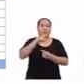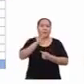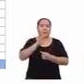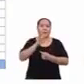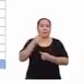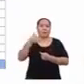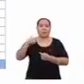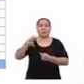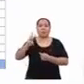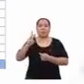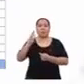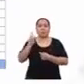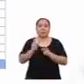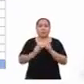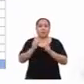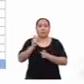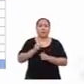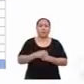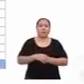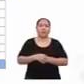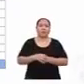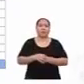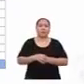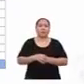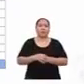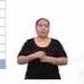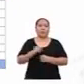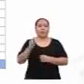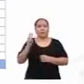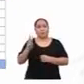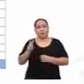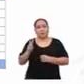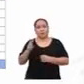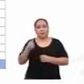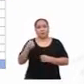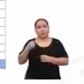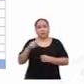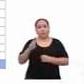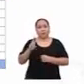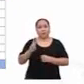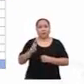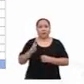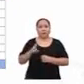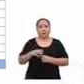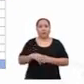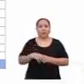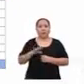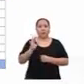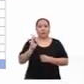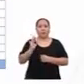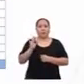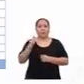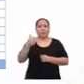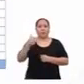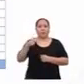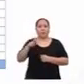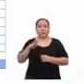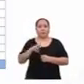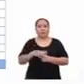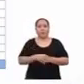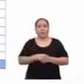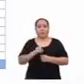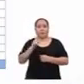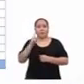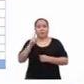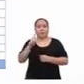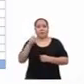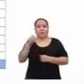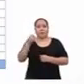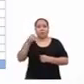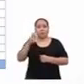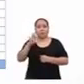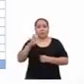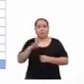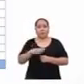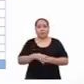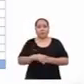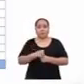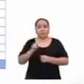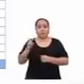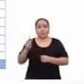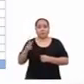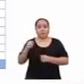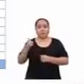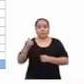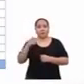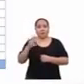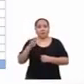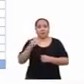16 personas. 2 de 12 años, 8 de 13, 1 de 14, 2